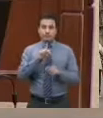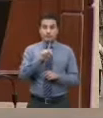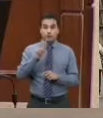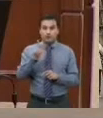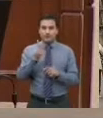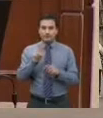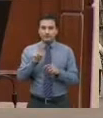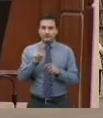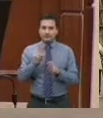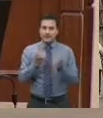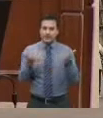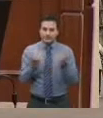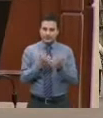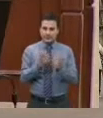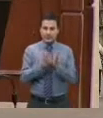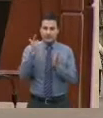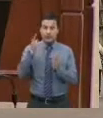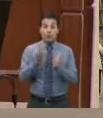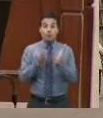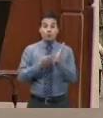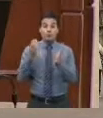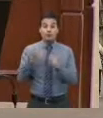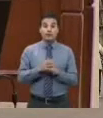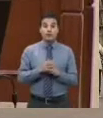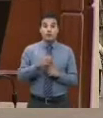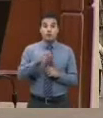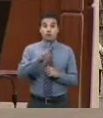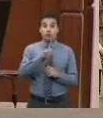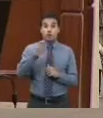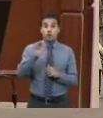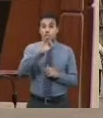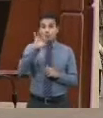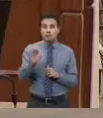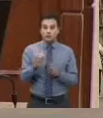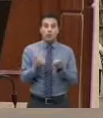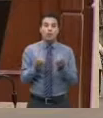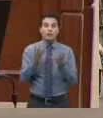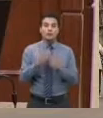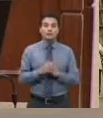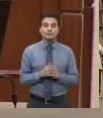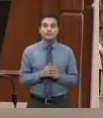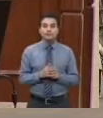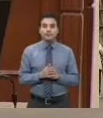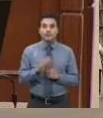propone imponer al Partido Verde una multa de 200% del monto involucrado, que asciende a